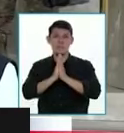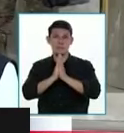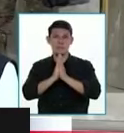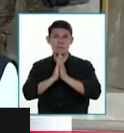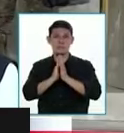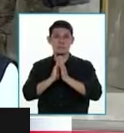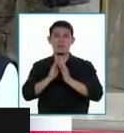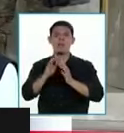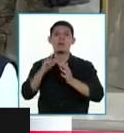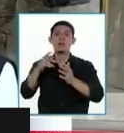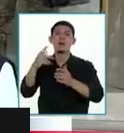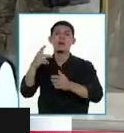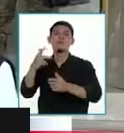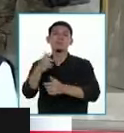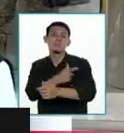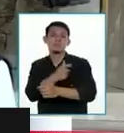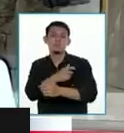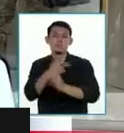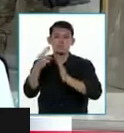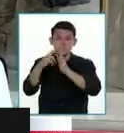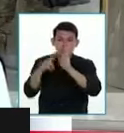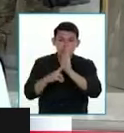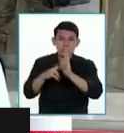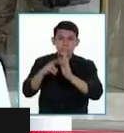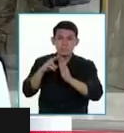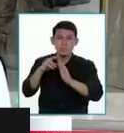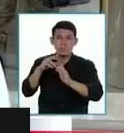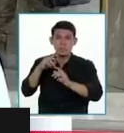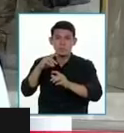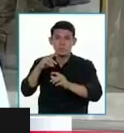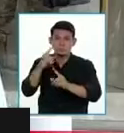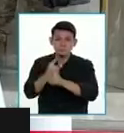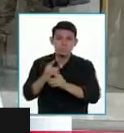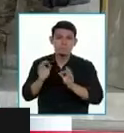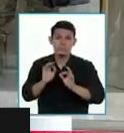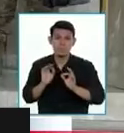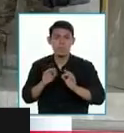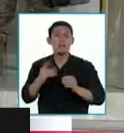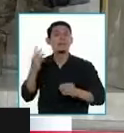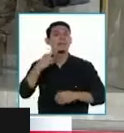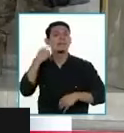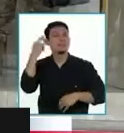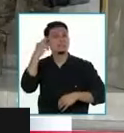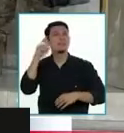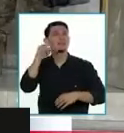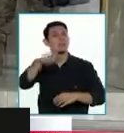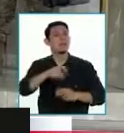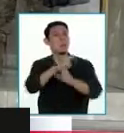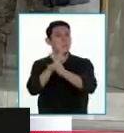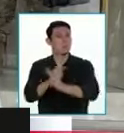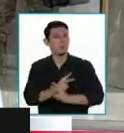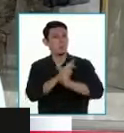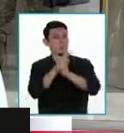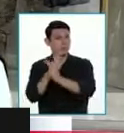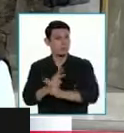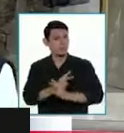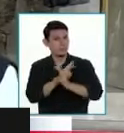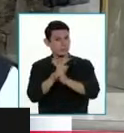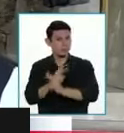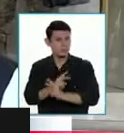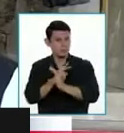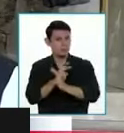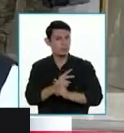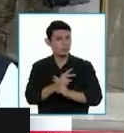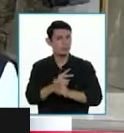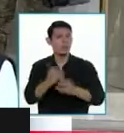formal de su vacuna ni ha dado ninguna información. Por eso hay que tener muchísimo cuidado, mucho cuidado.